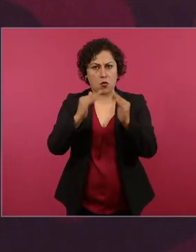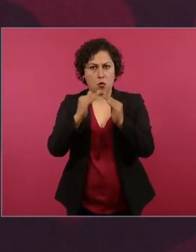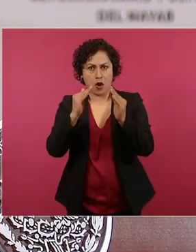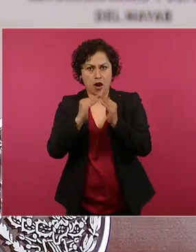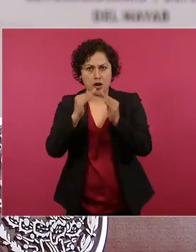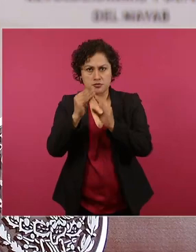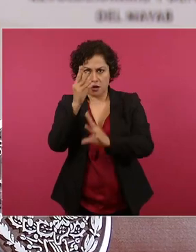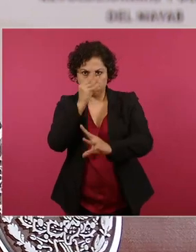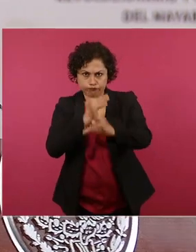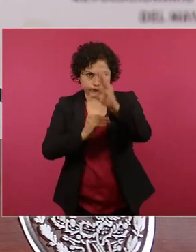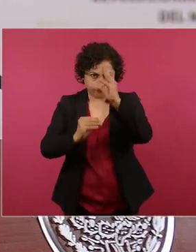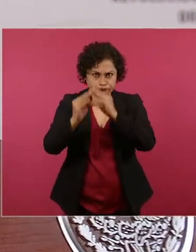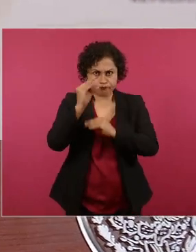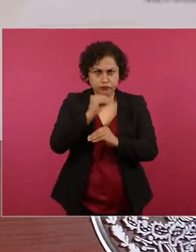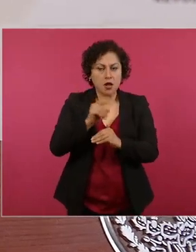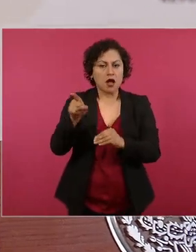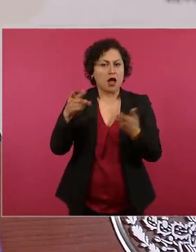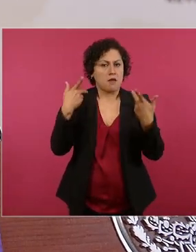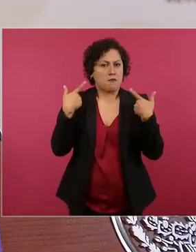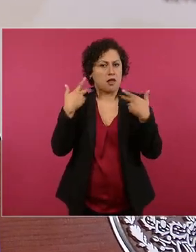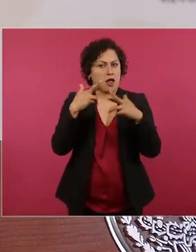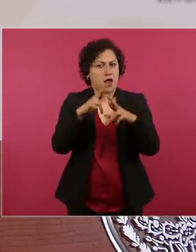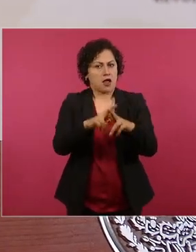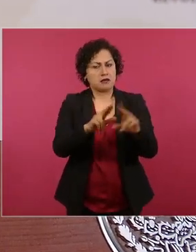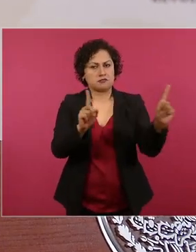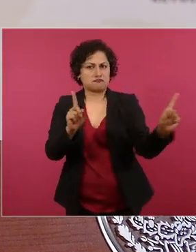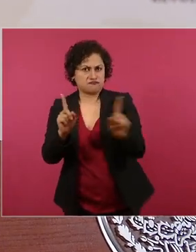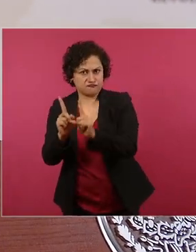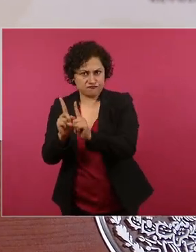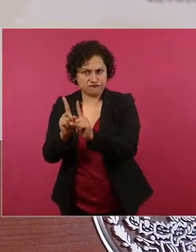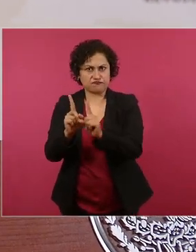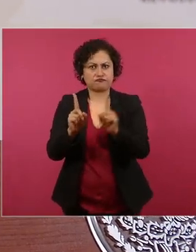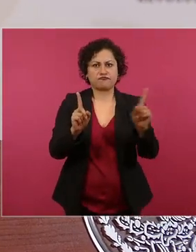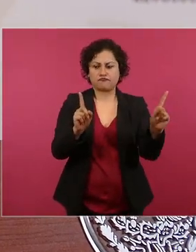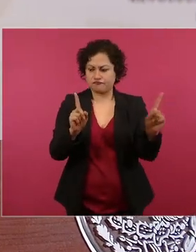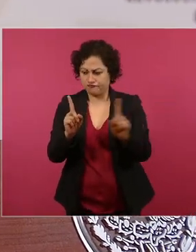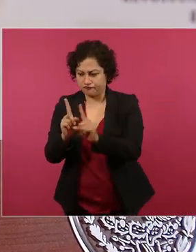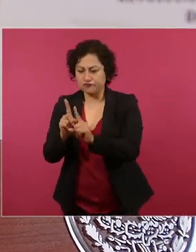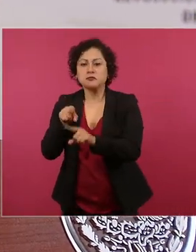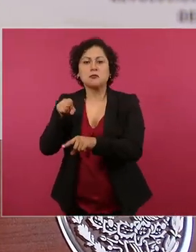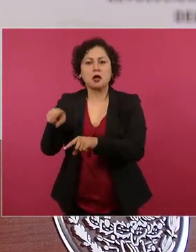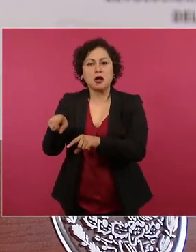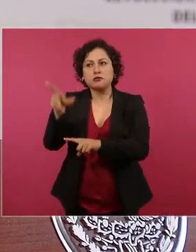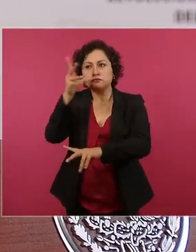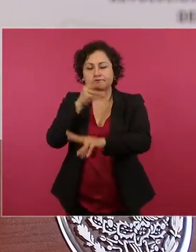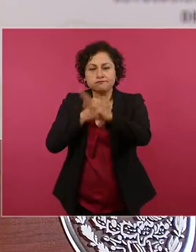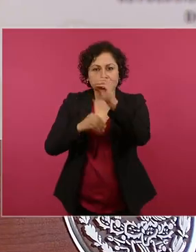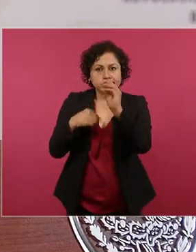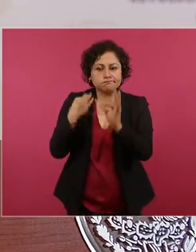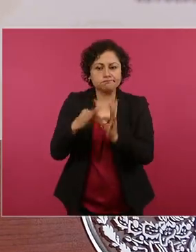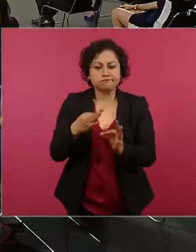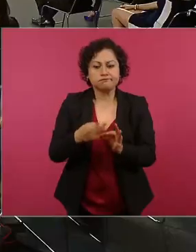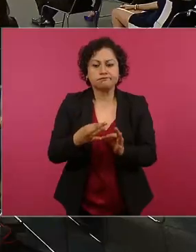y se formó muy bien y luchó por la libertad de los pueblos,